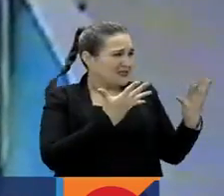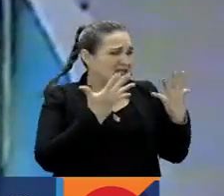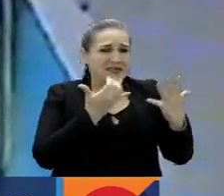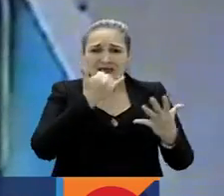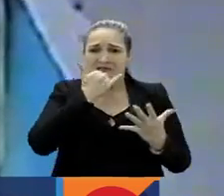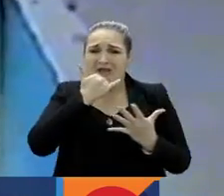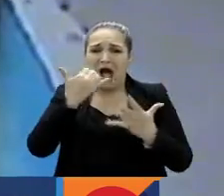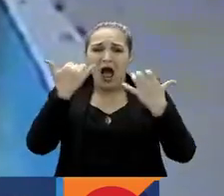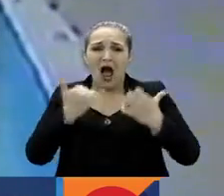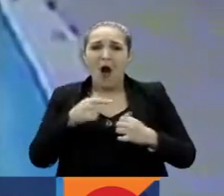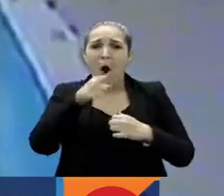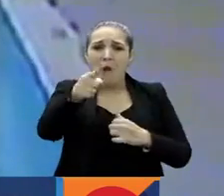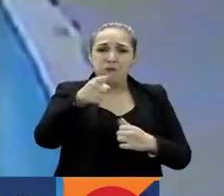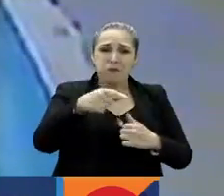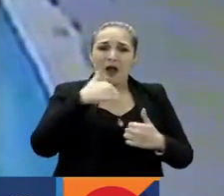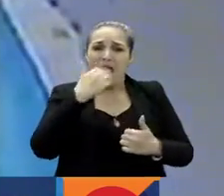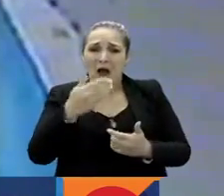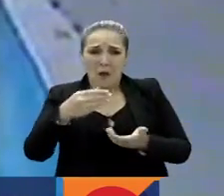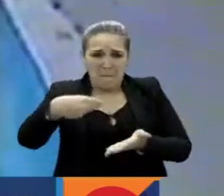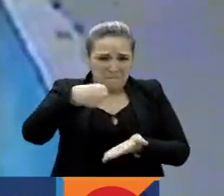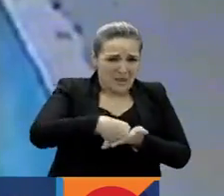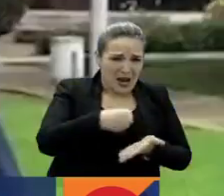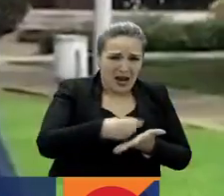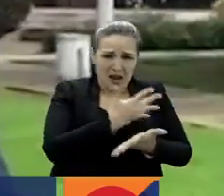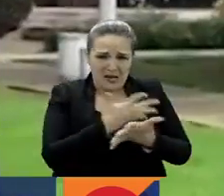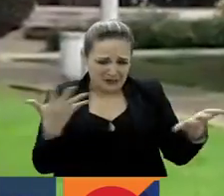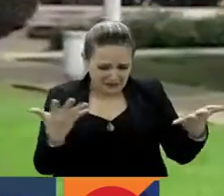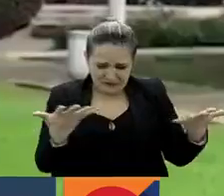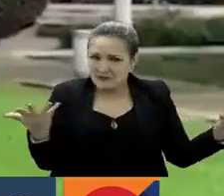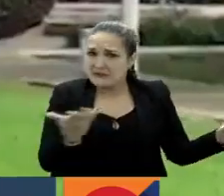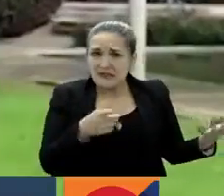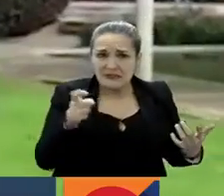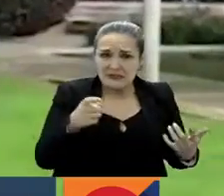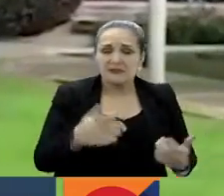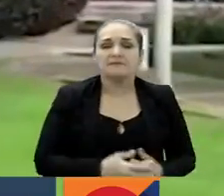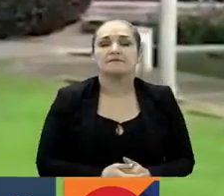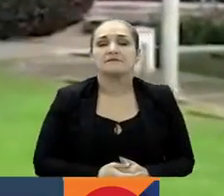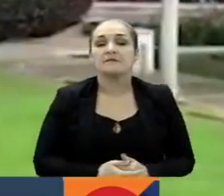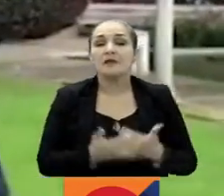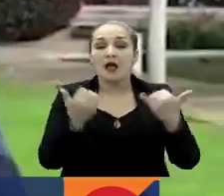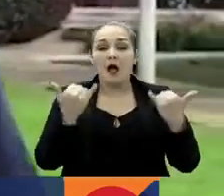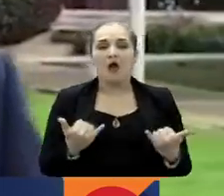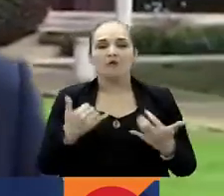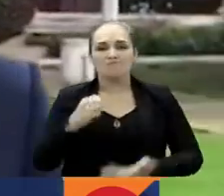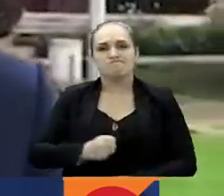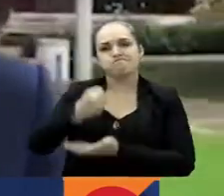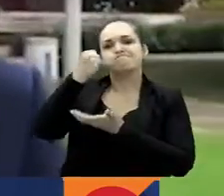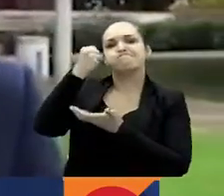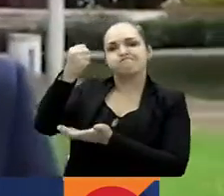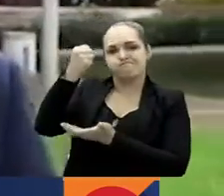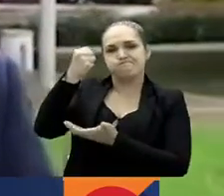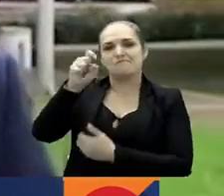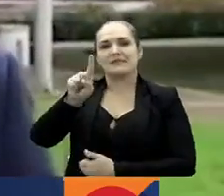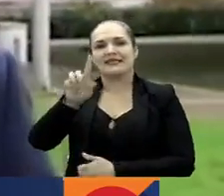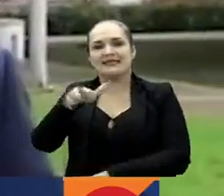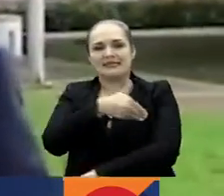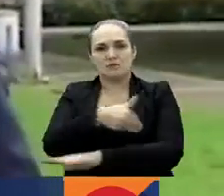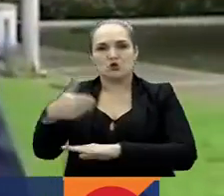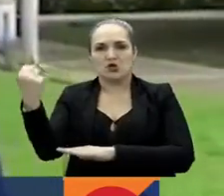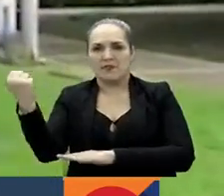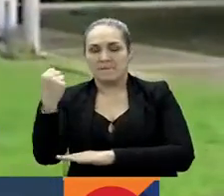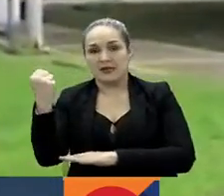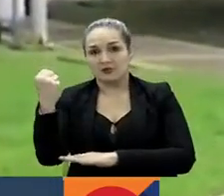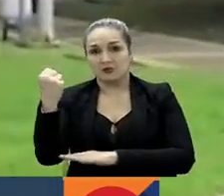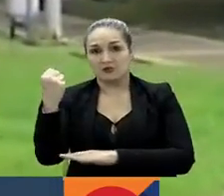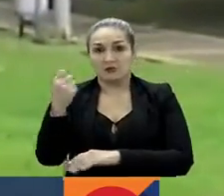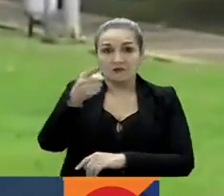de una recompensa ofrecida en las últimas horas. He decidido asignar una recompensa de hasta 15 millones de pesos para las personas que